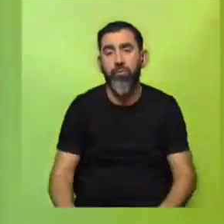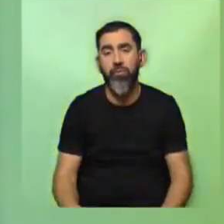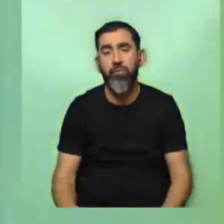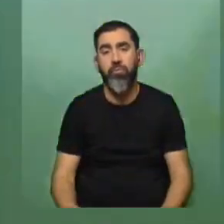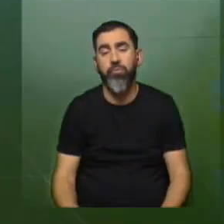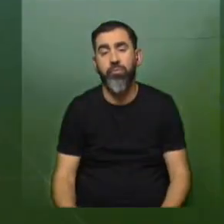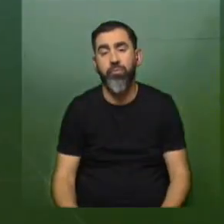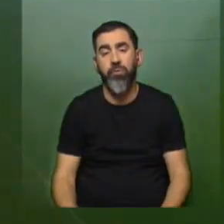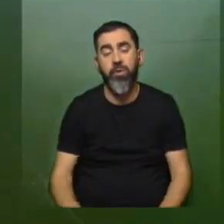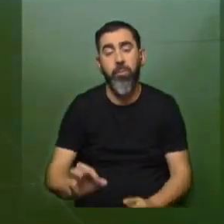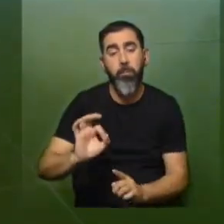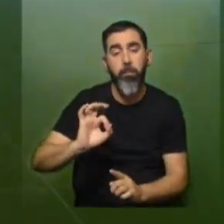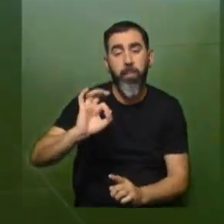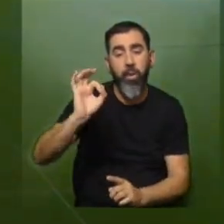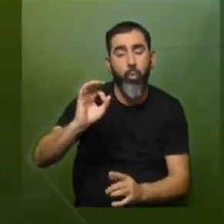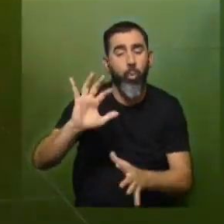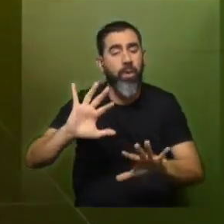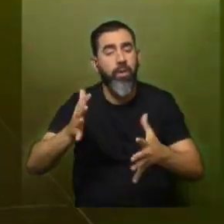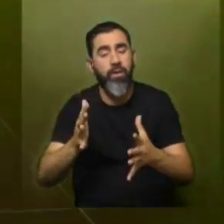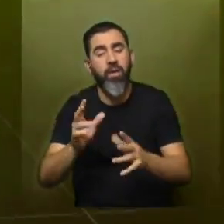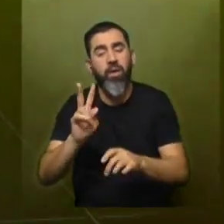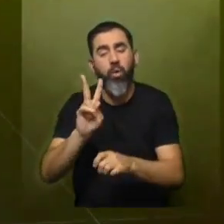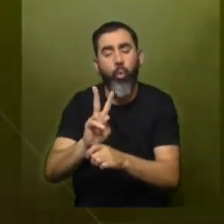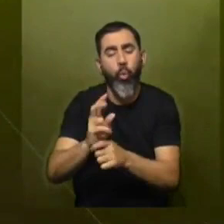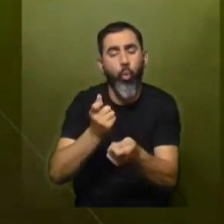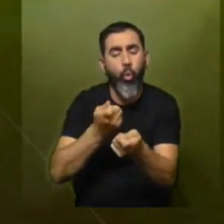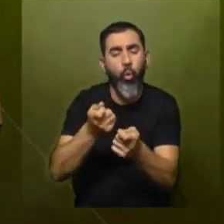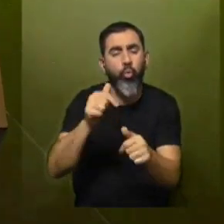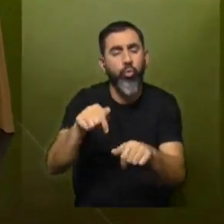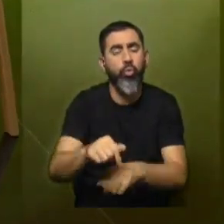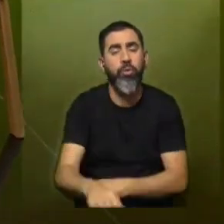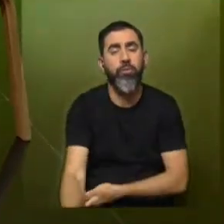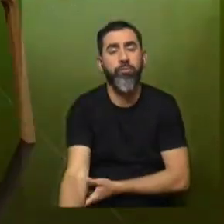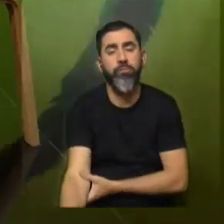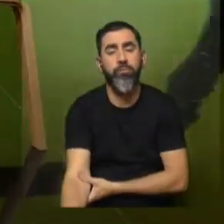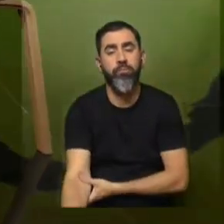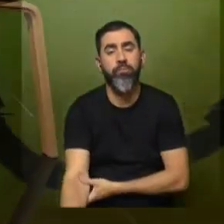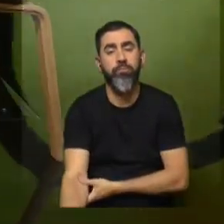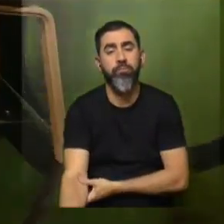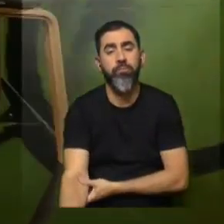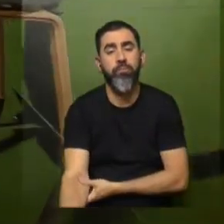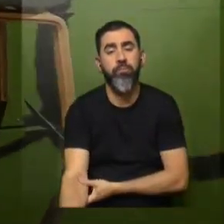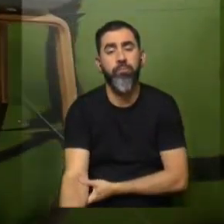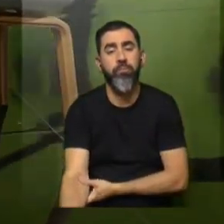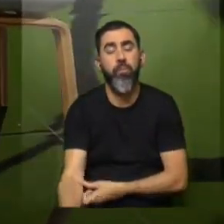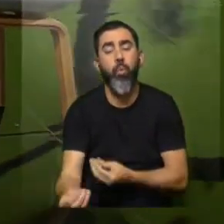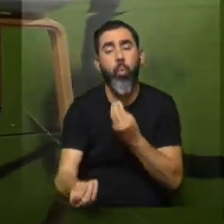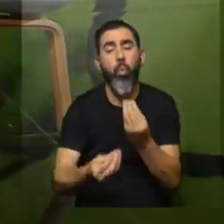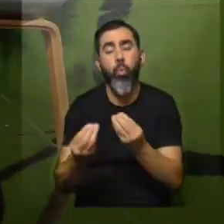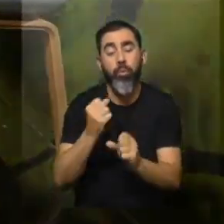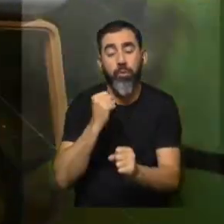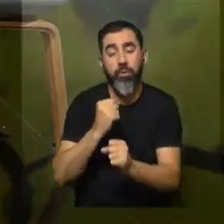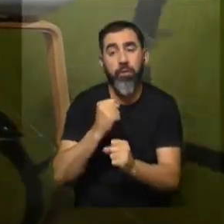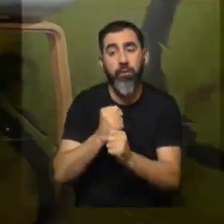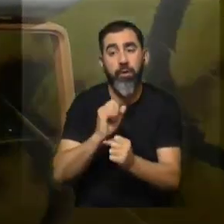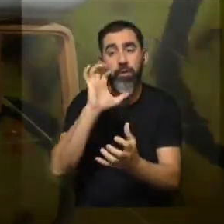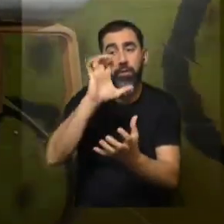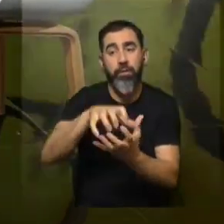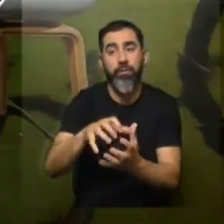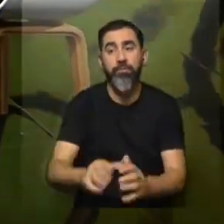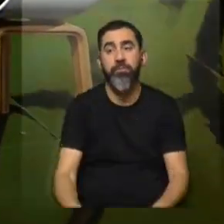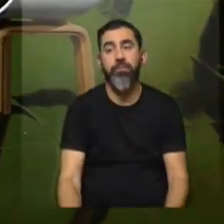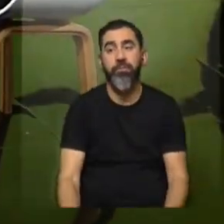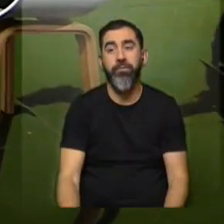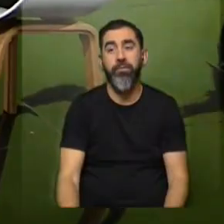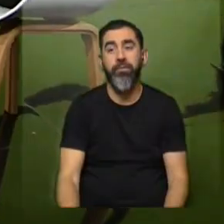si se toma temperatura o no, qué es lo que se mide en la estación meteorológica y justamente cómo se trabaja en una estación meteorológica. Muy